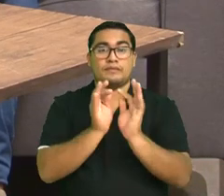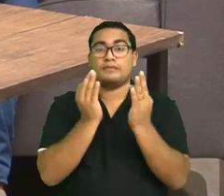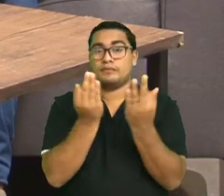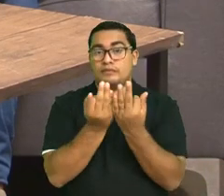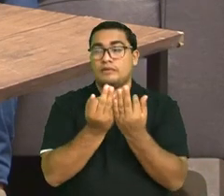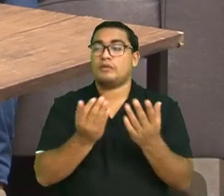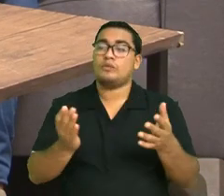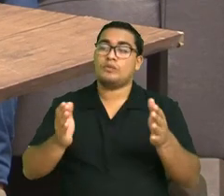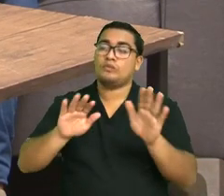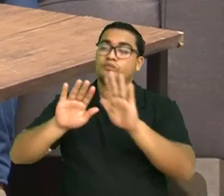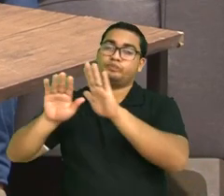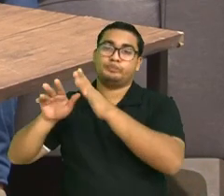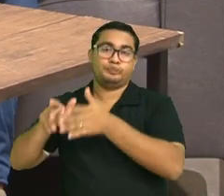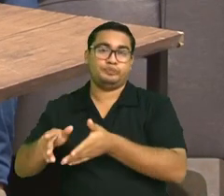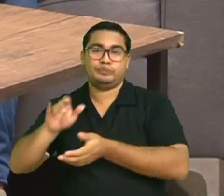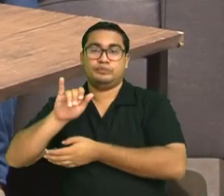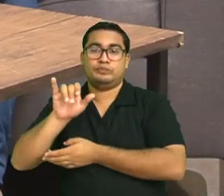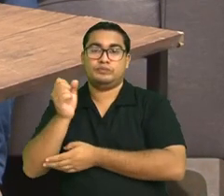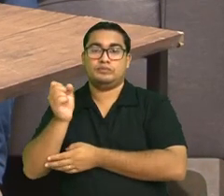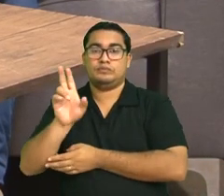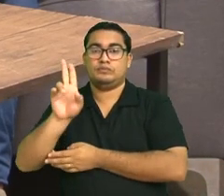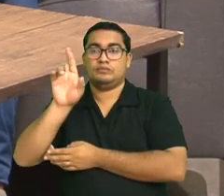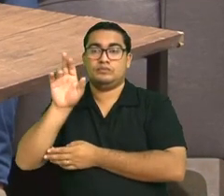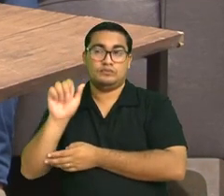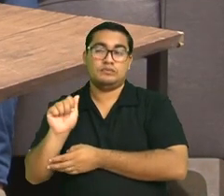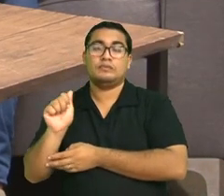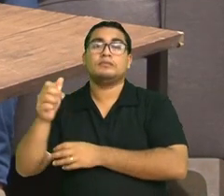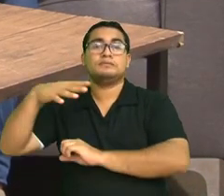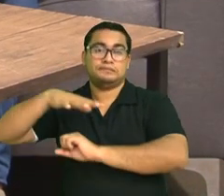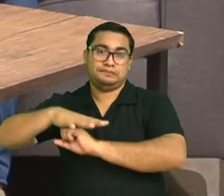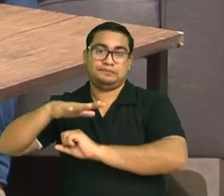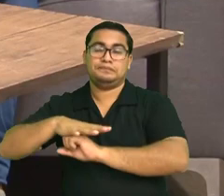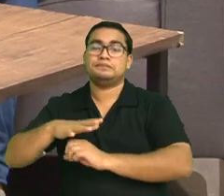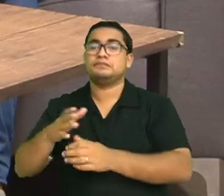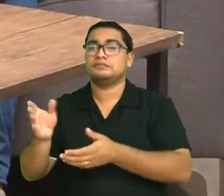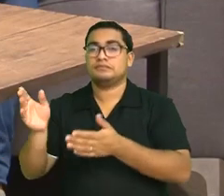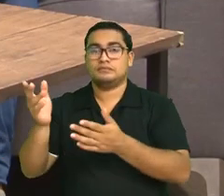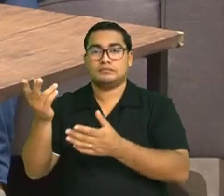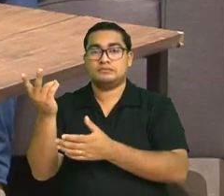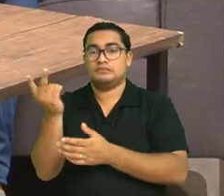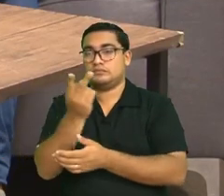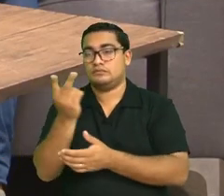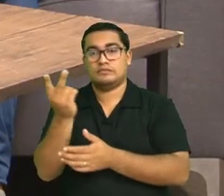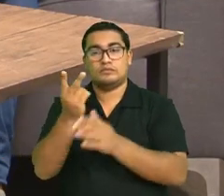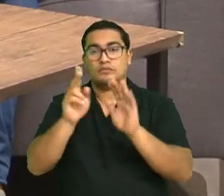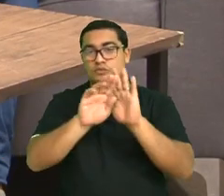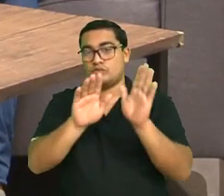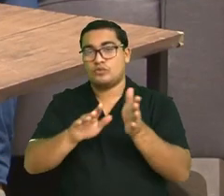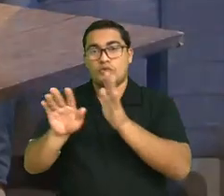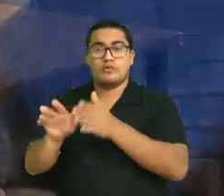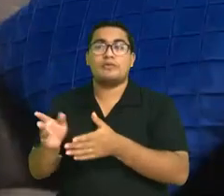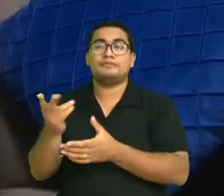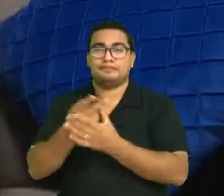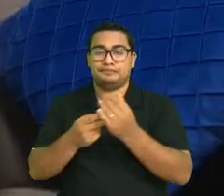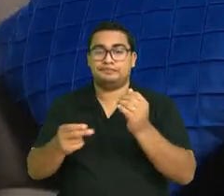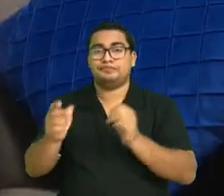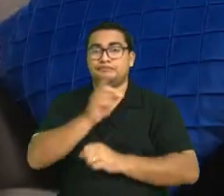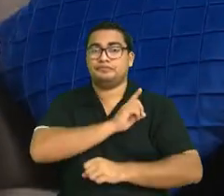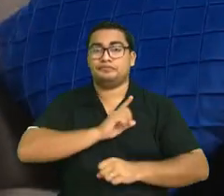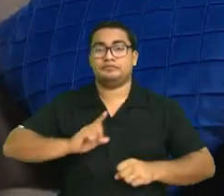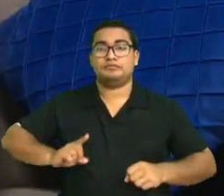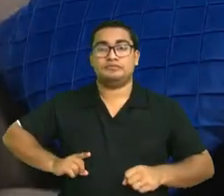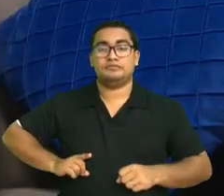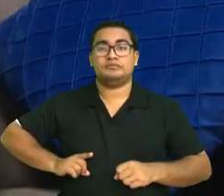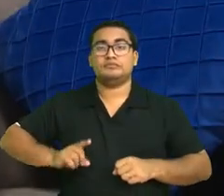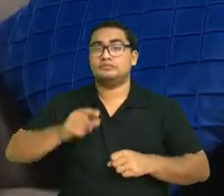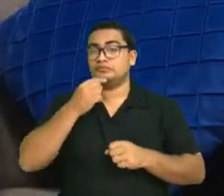la compañera Isaura Chavarría, integrante también de esta comisión, también ambas diputadas y con un largo proceso de